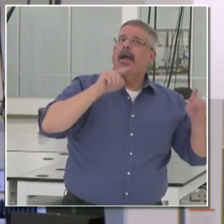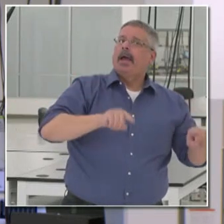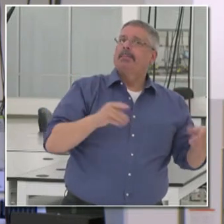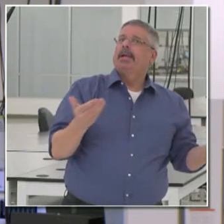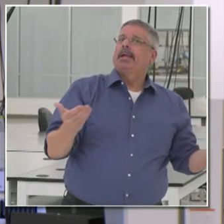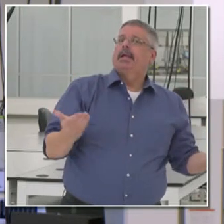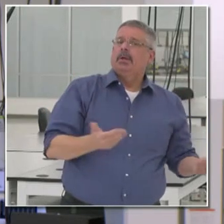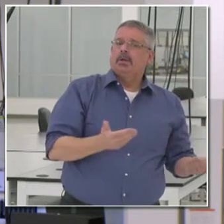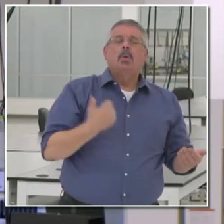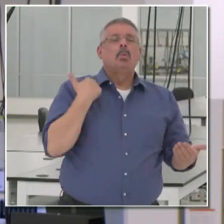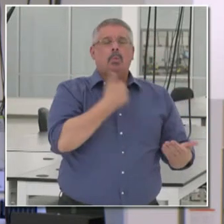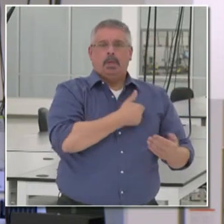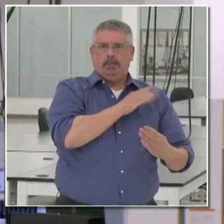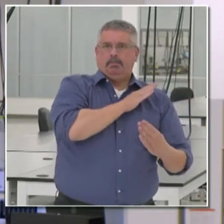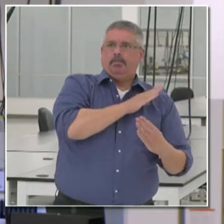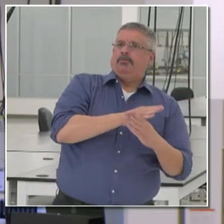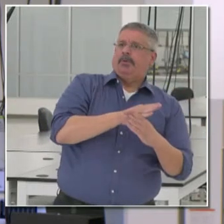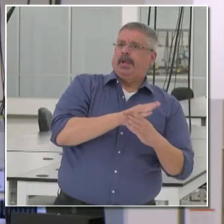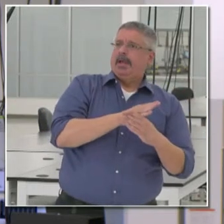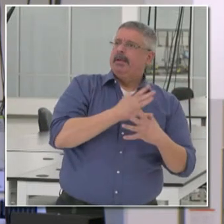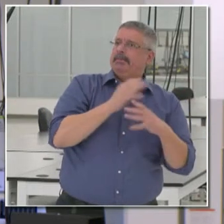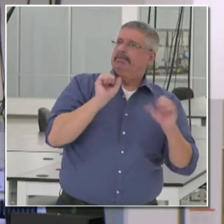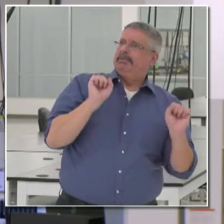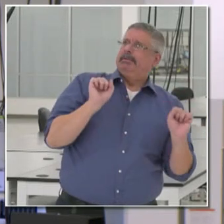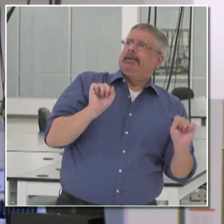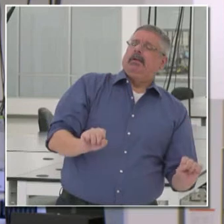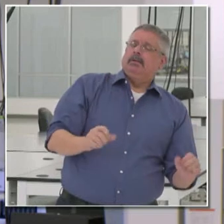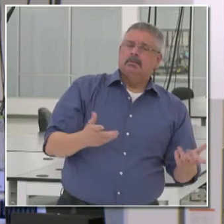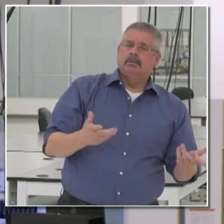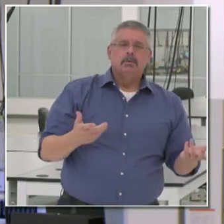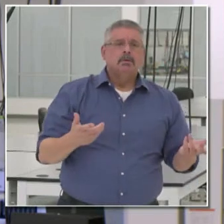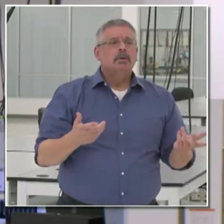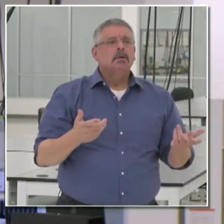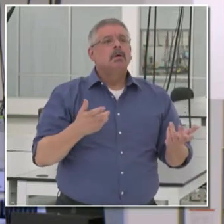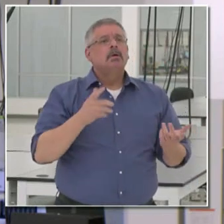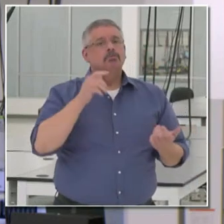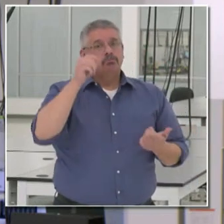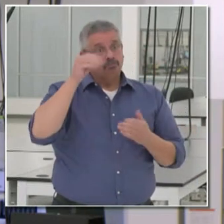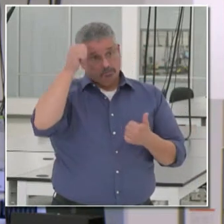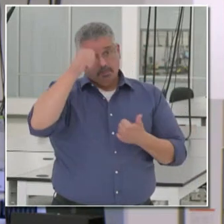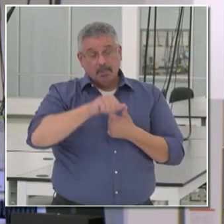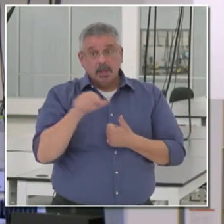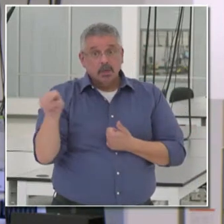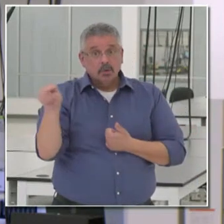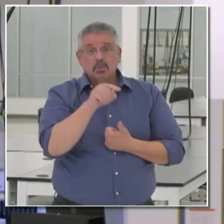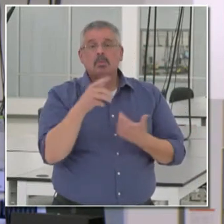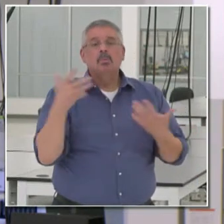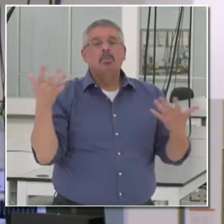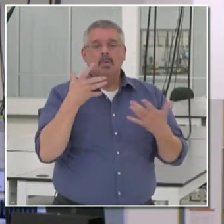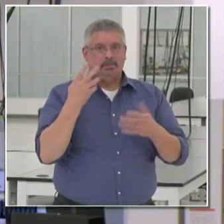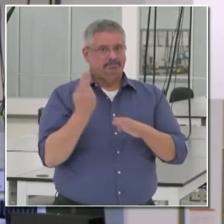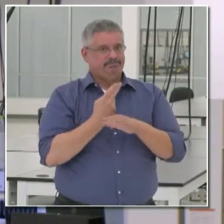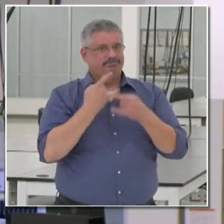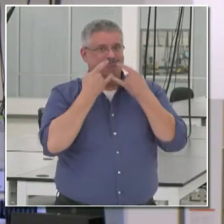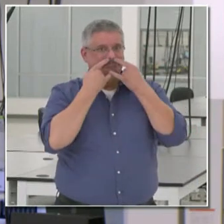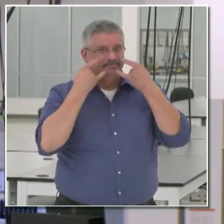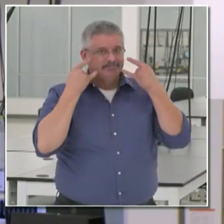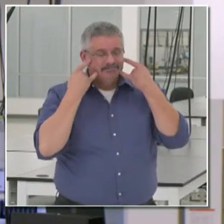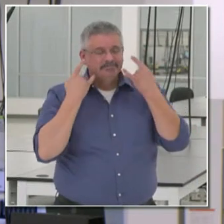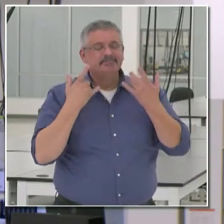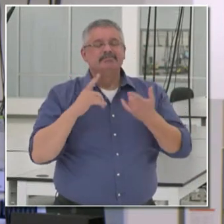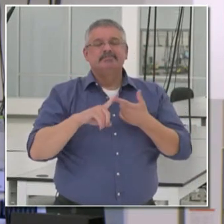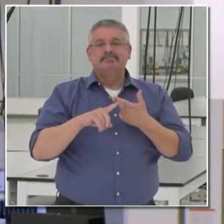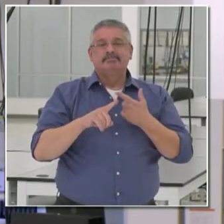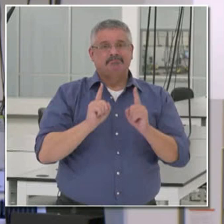en este aumento desafortunado que hemos visto en todo al país en torno al mundo y les recuerdo que eso